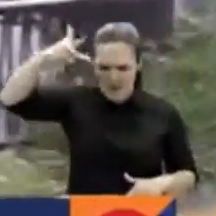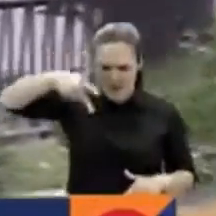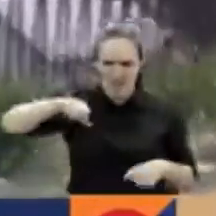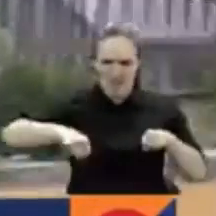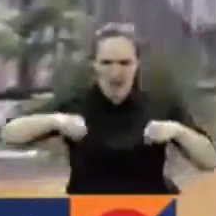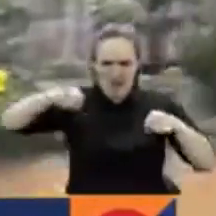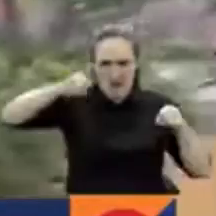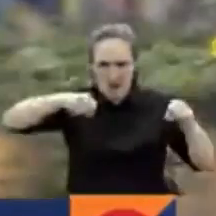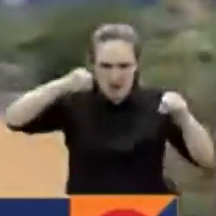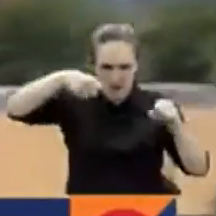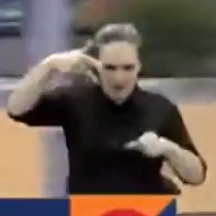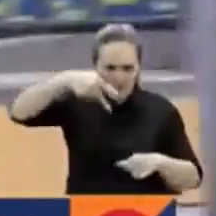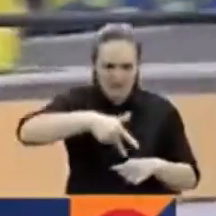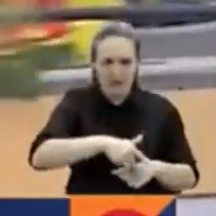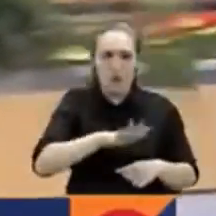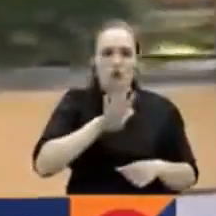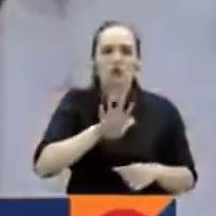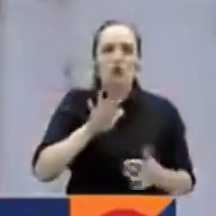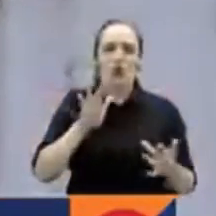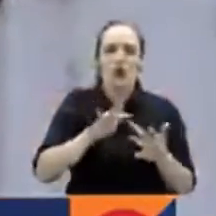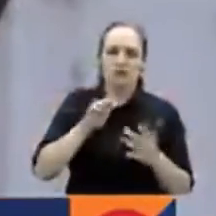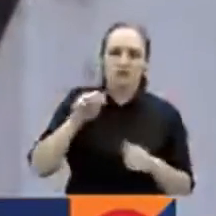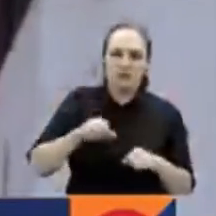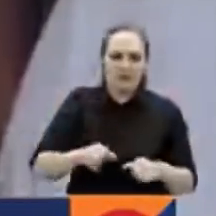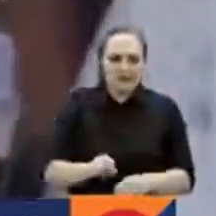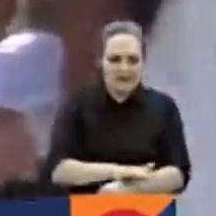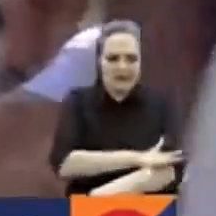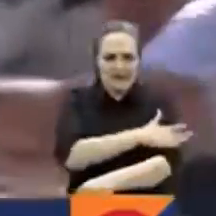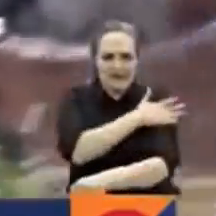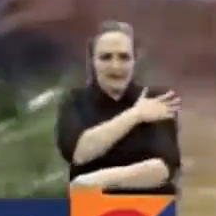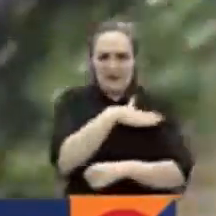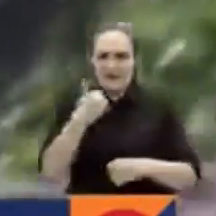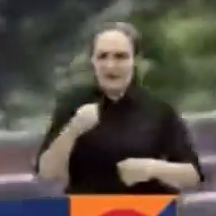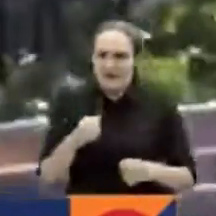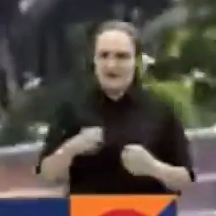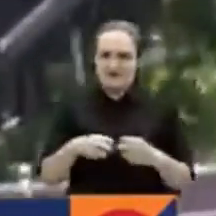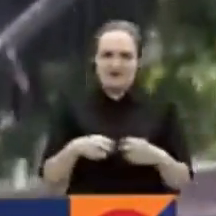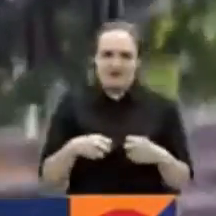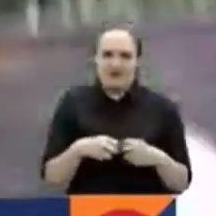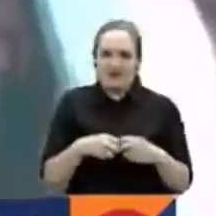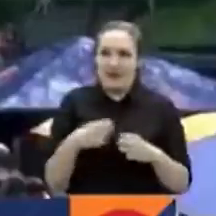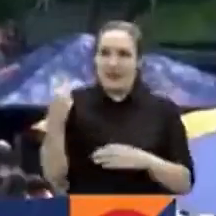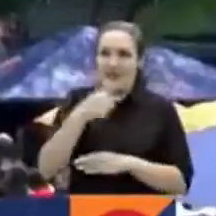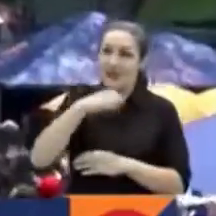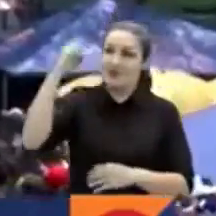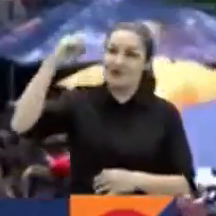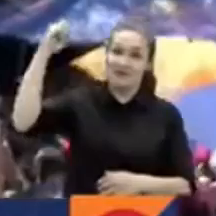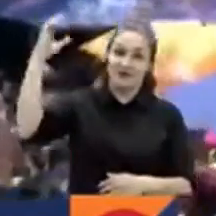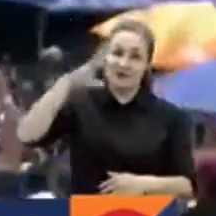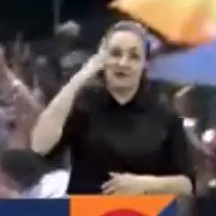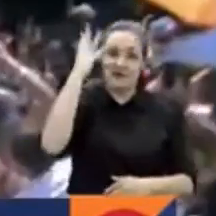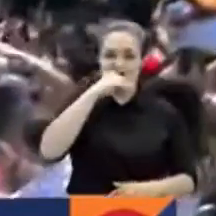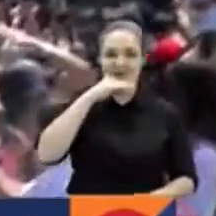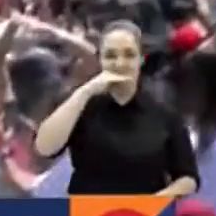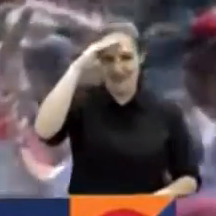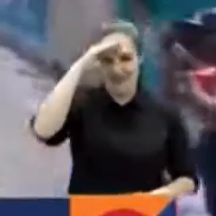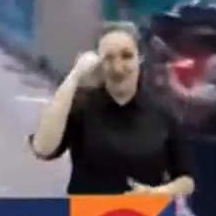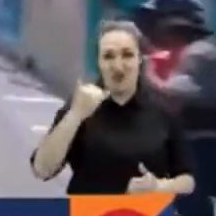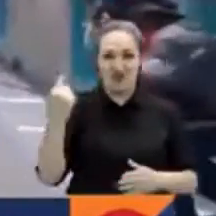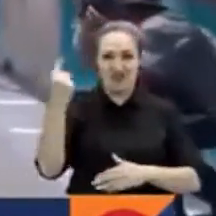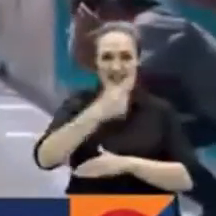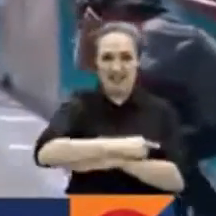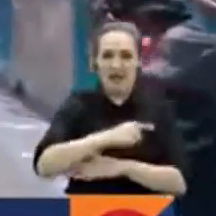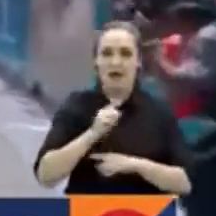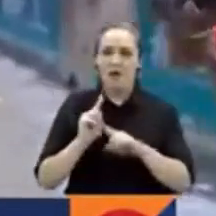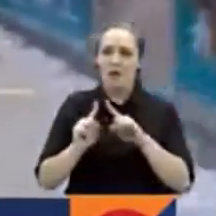jornada de Red Bull Cerro Abajo. Adrenalina total fue lo que se vivió en un día soleado en la eterna primavera, que contó con